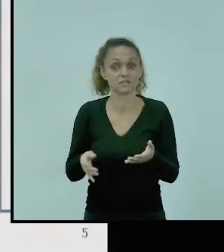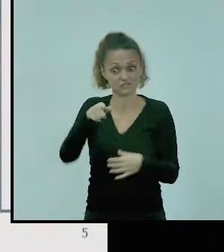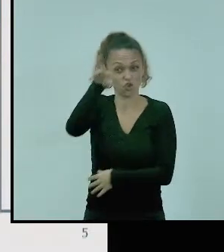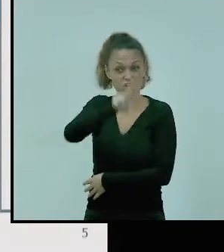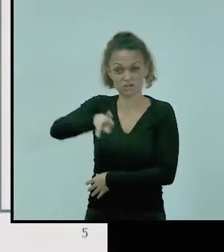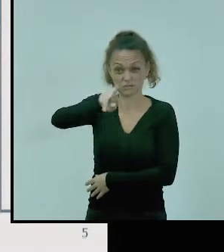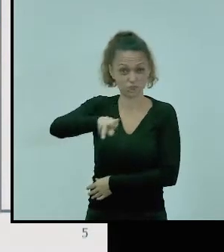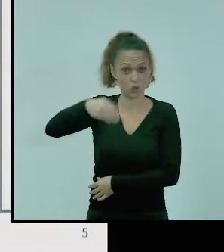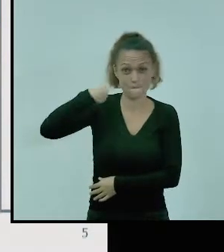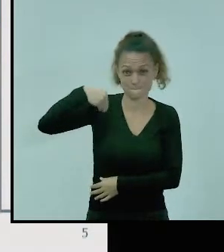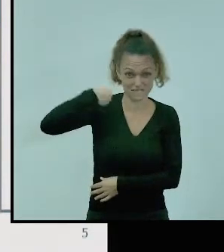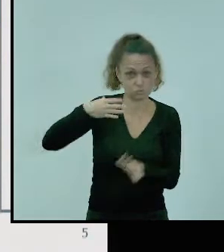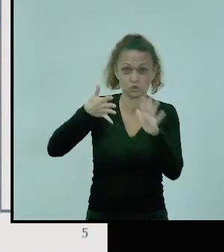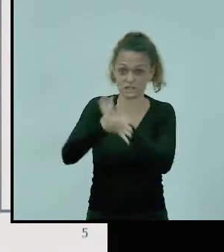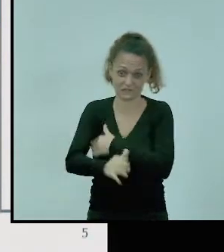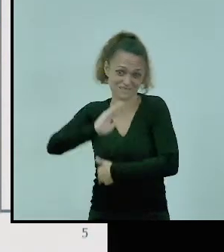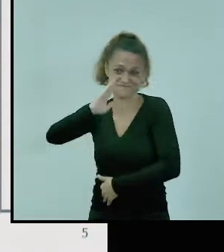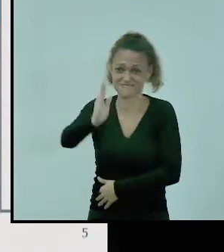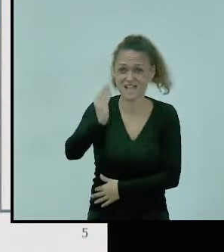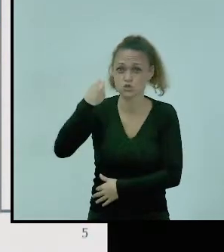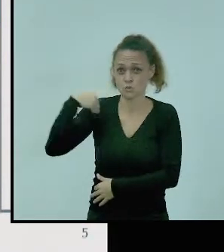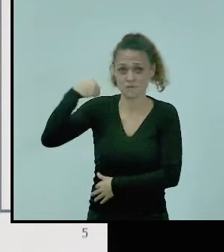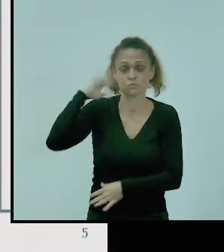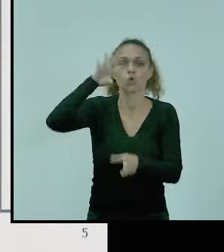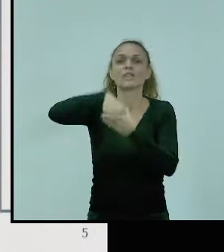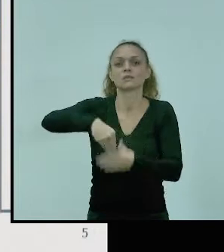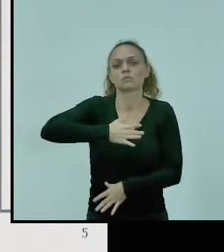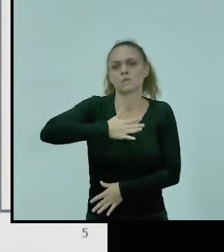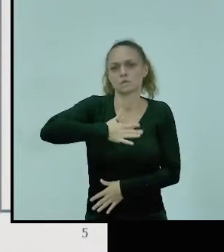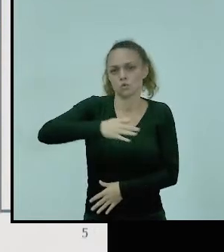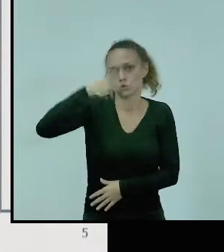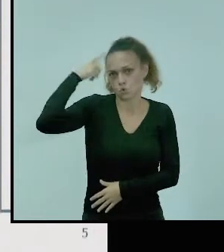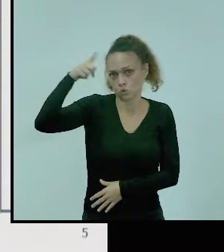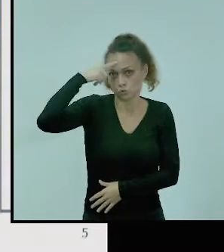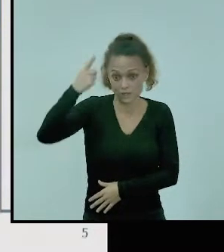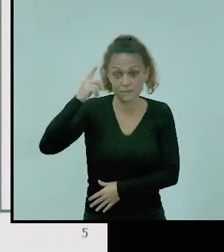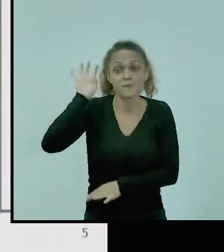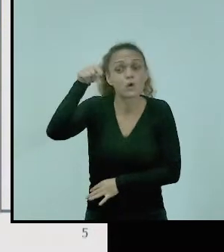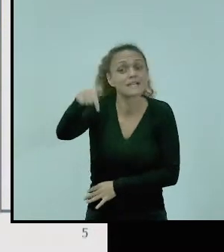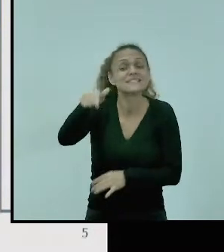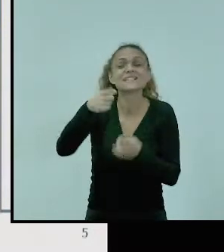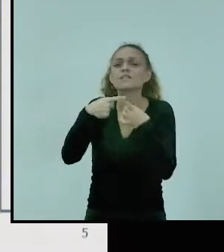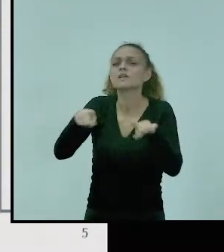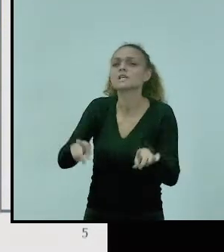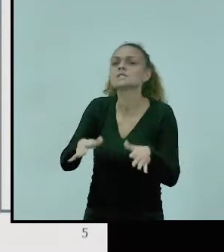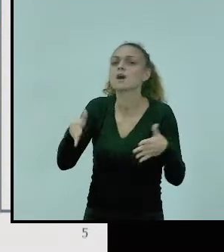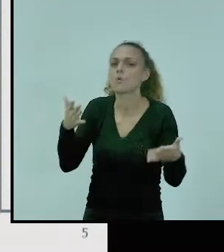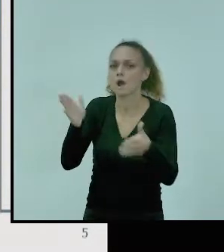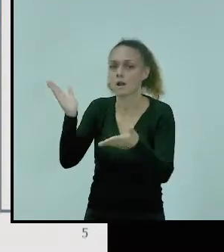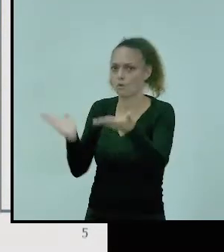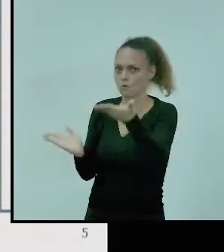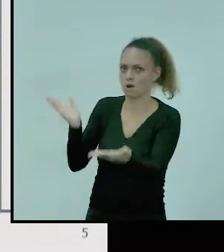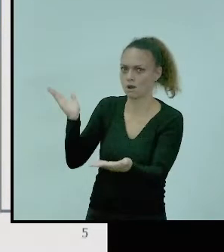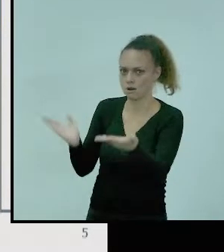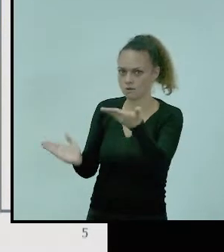mismo para producir el mismo daño dentro de lo que es el patrimonio cultural, pero esta vez sí que hubo una diferencia frente a lo que